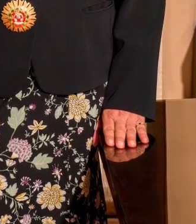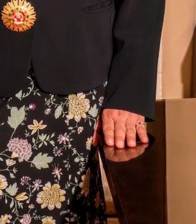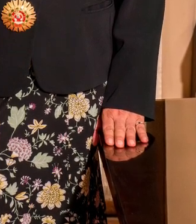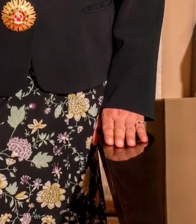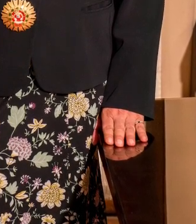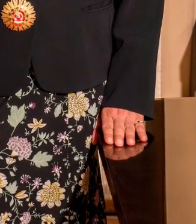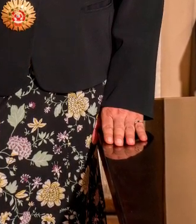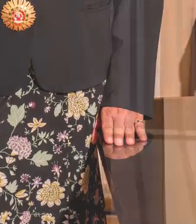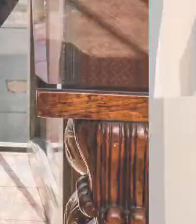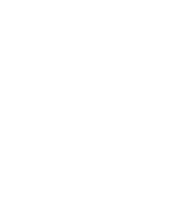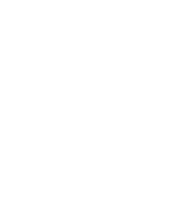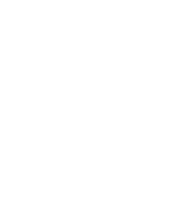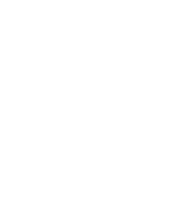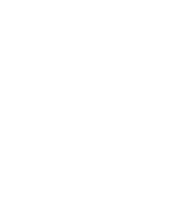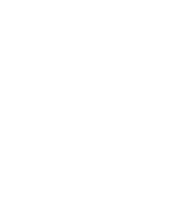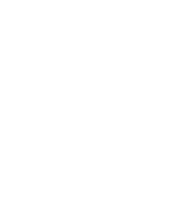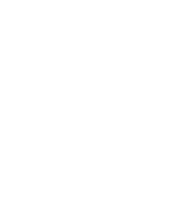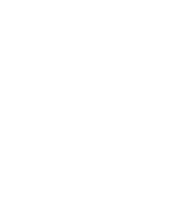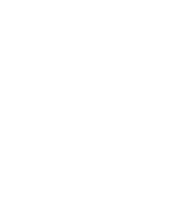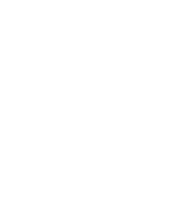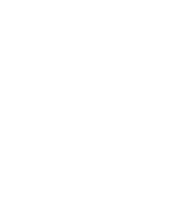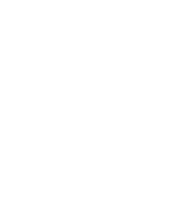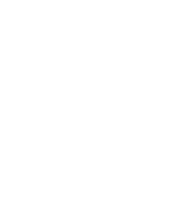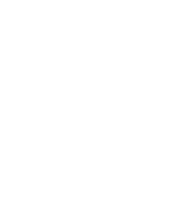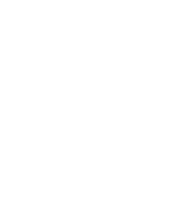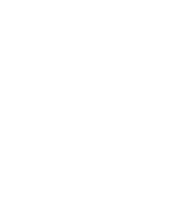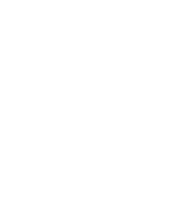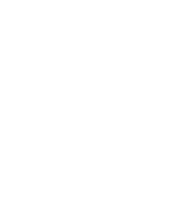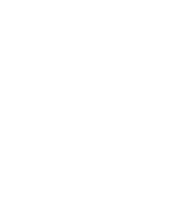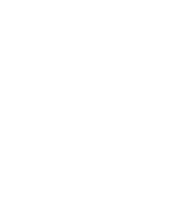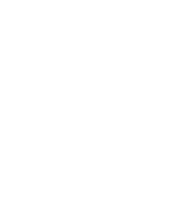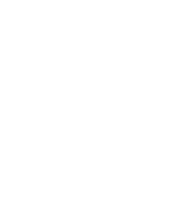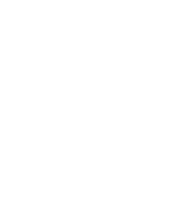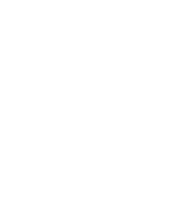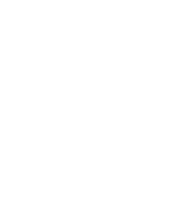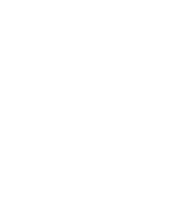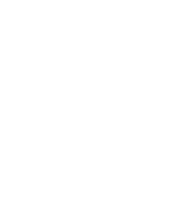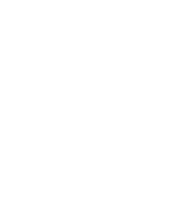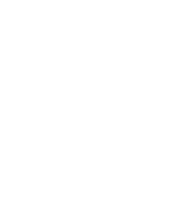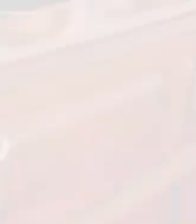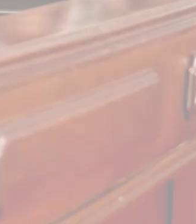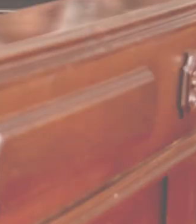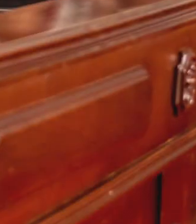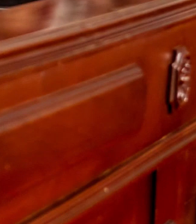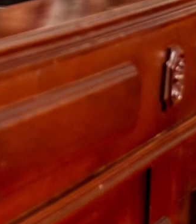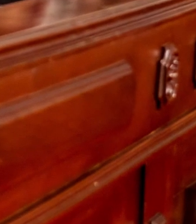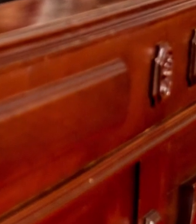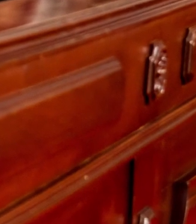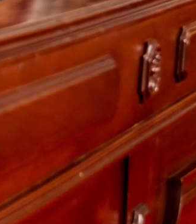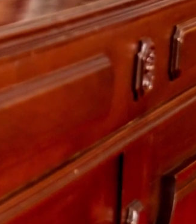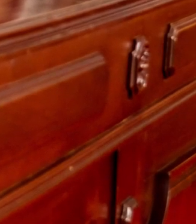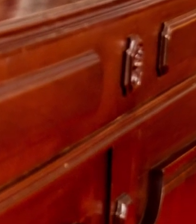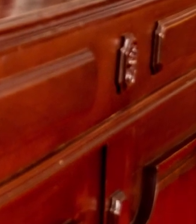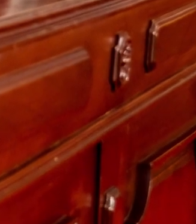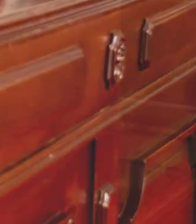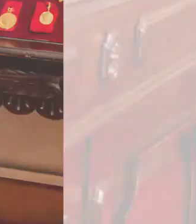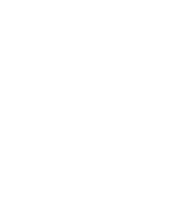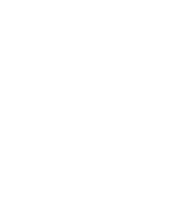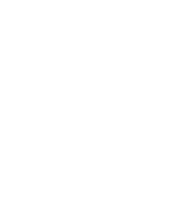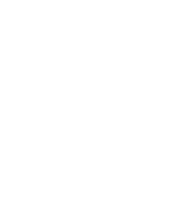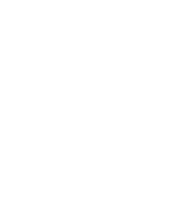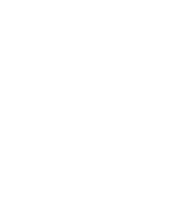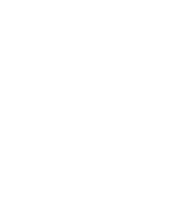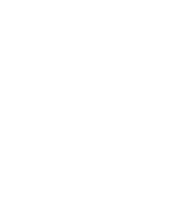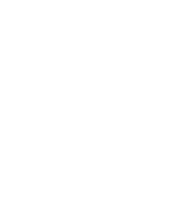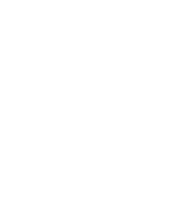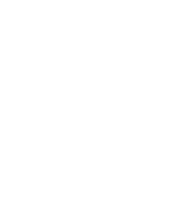de 2020, presidida por el magistrado Manuel Miranda Canales e integrada por los señores magistrados